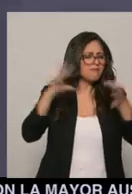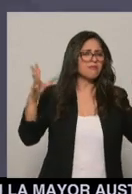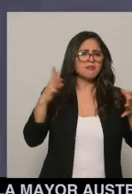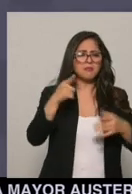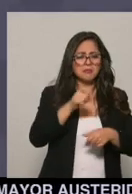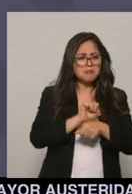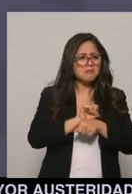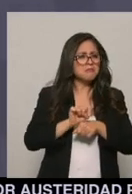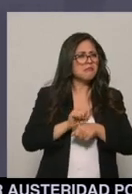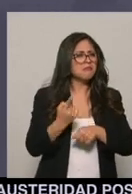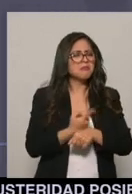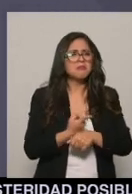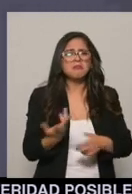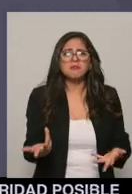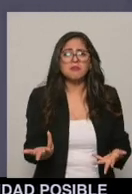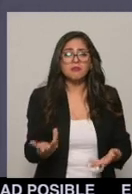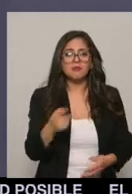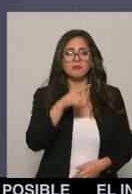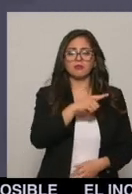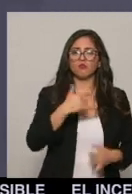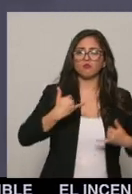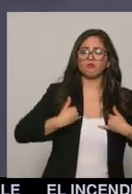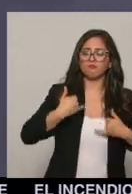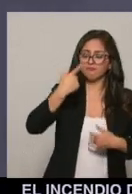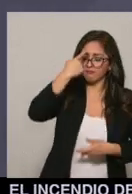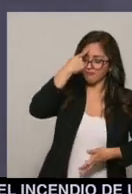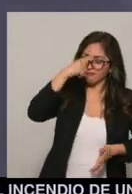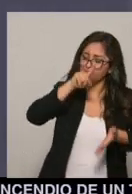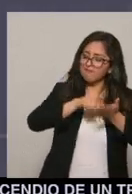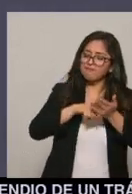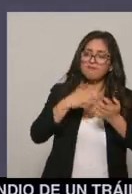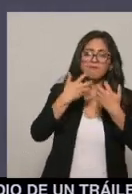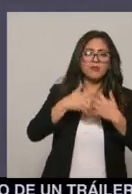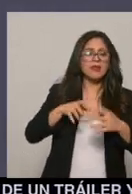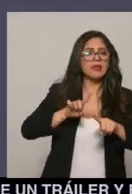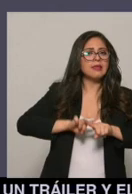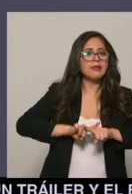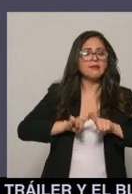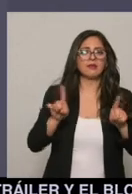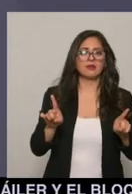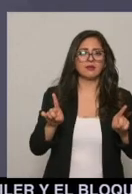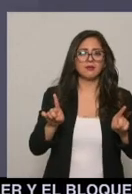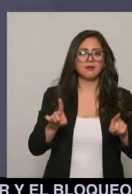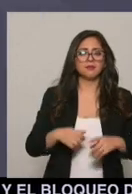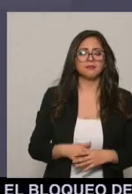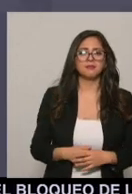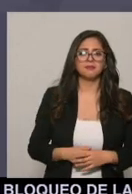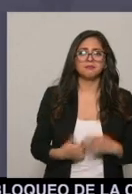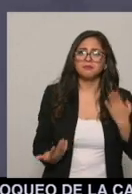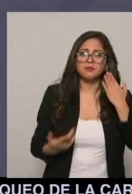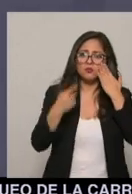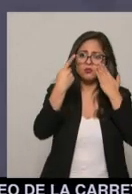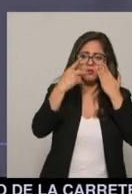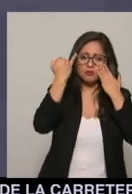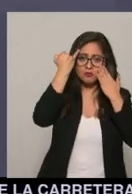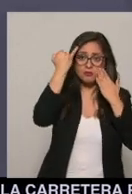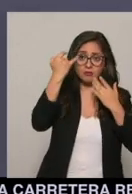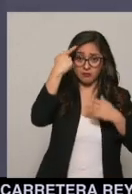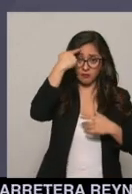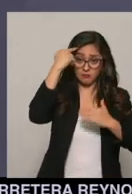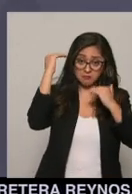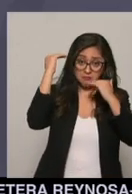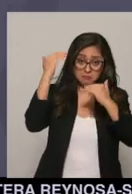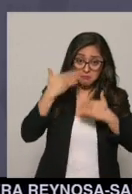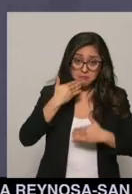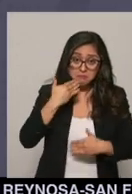Pues el joven lo evalúa de manera diferente, ¿no? Su perspectiva es de joven, pues, de un chico